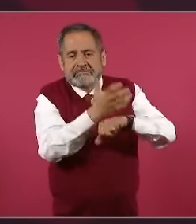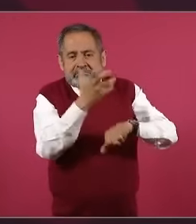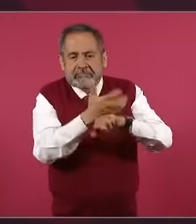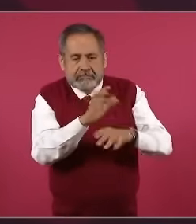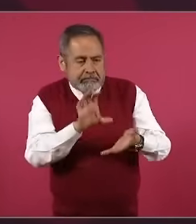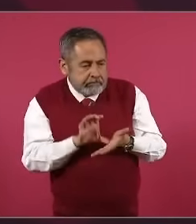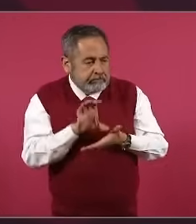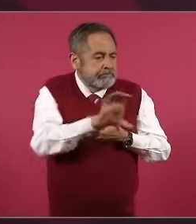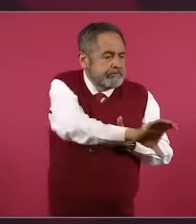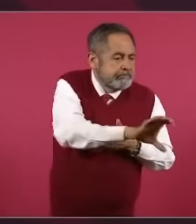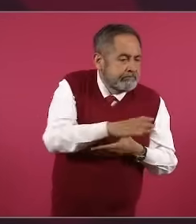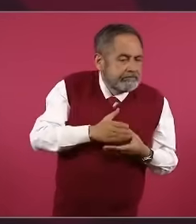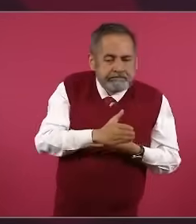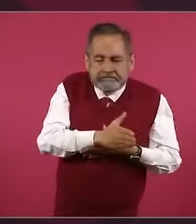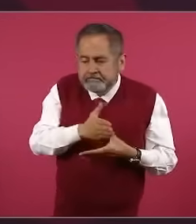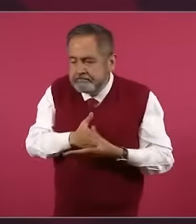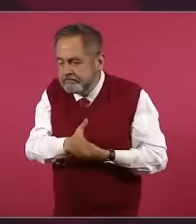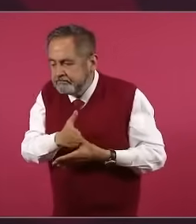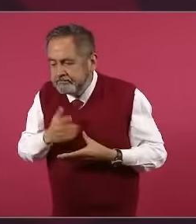y ojalá y